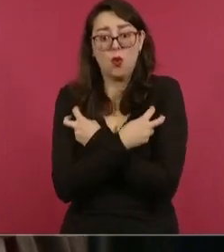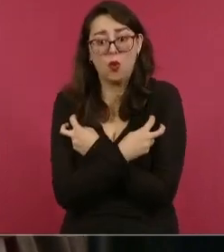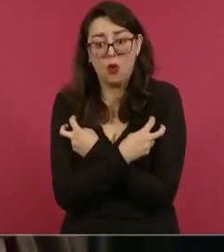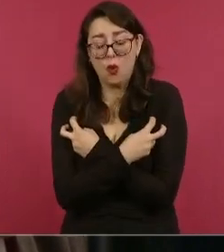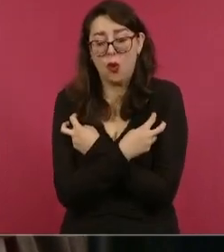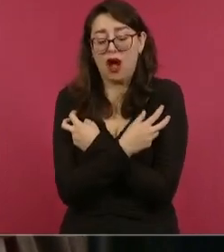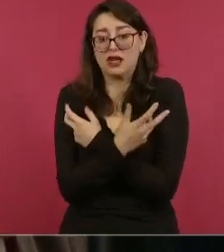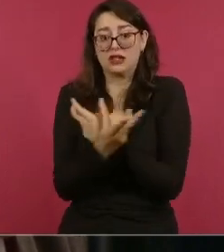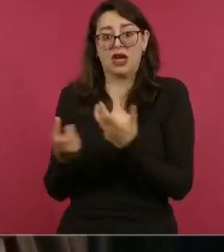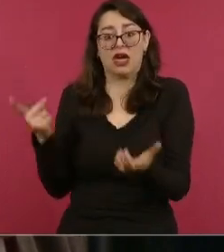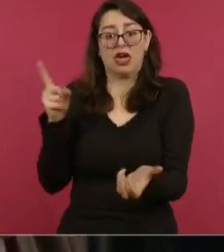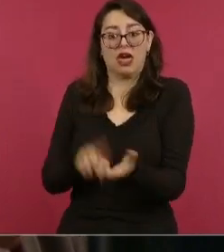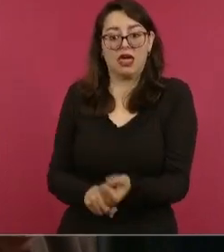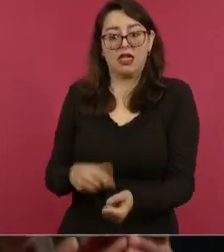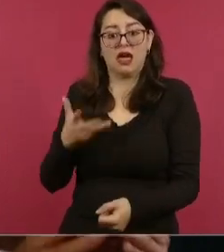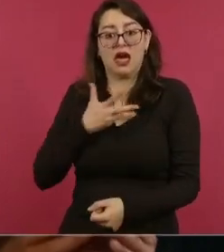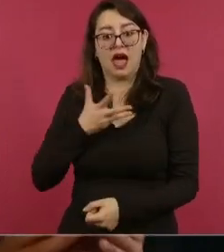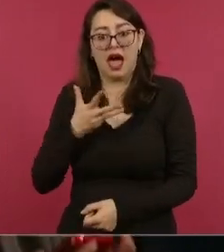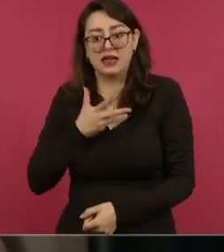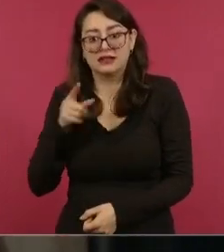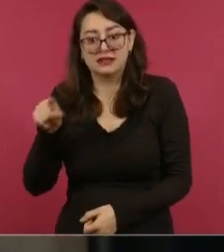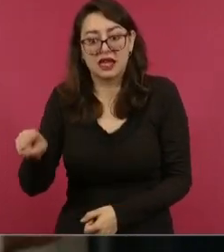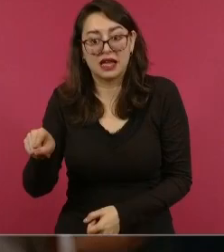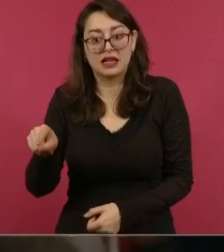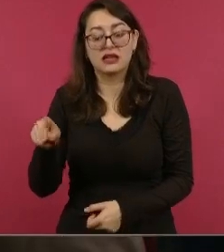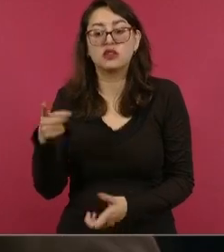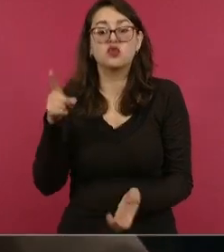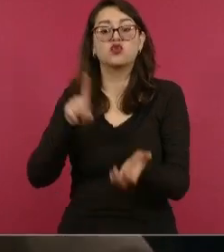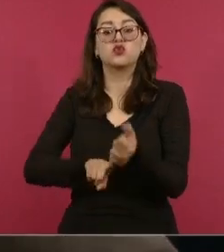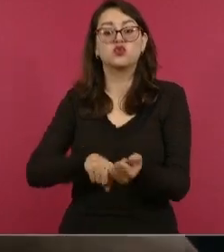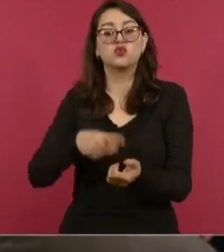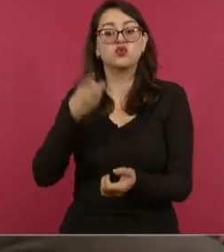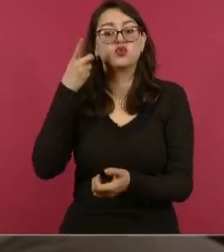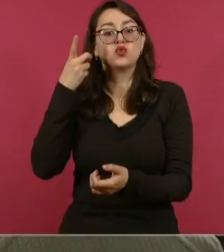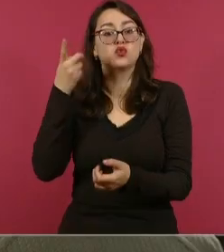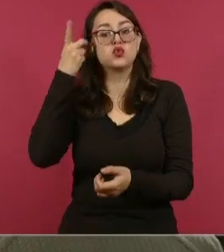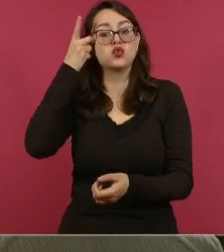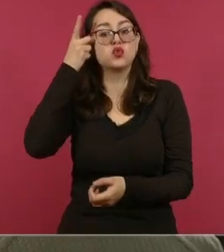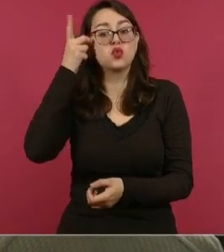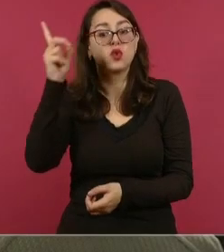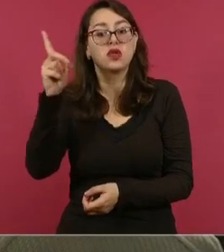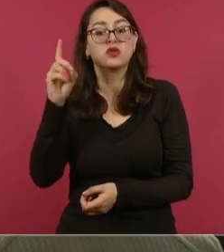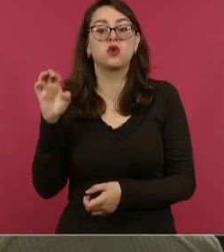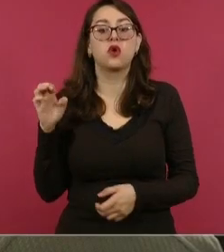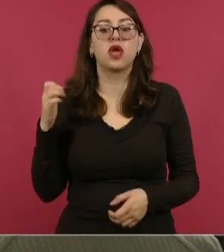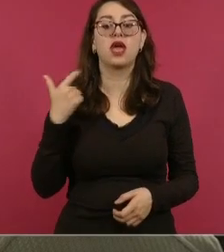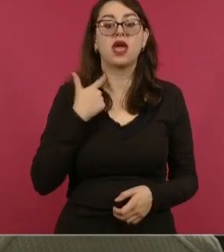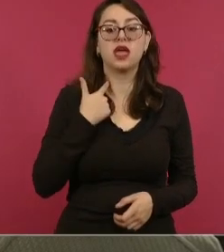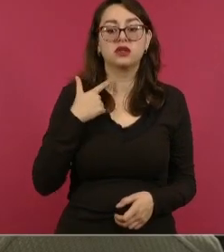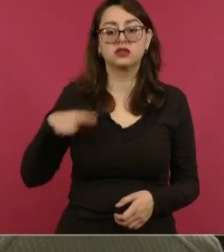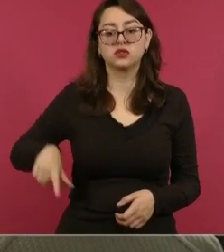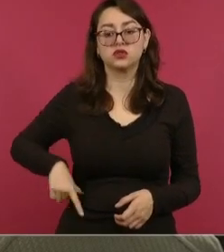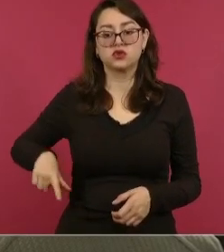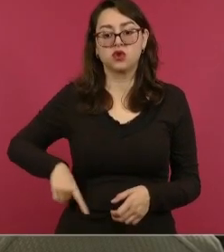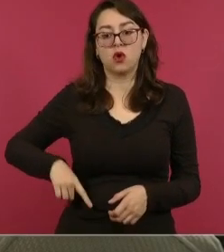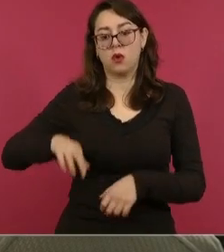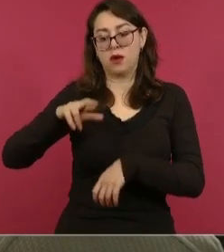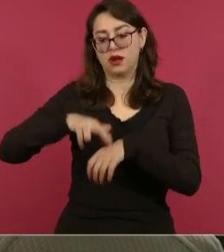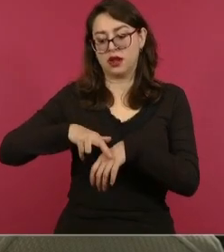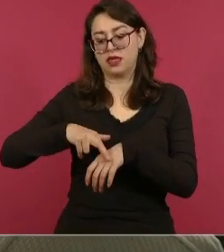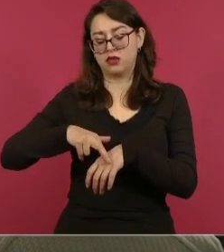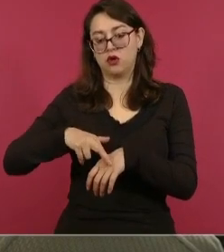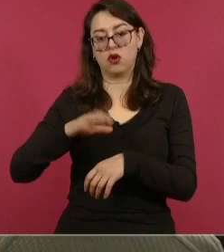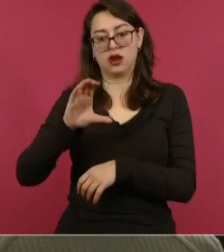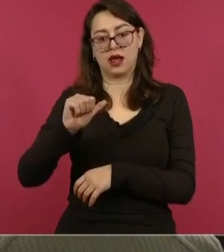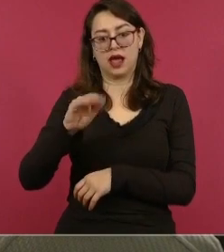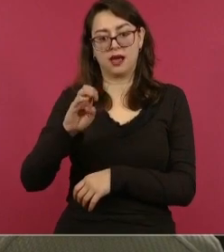dominio público que el exgobernador Cabeza de Vaca está, pues saqueó el Estado